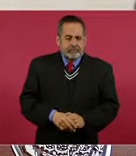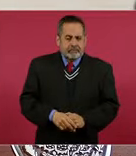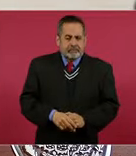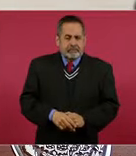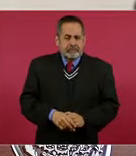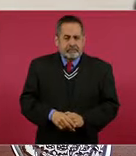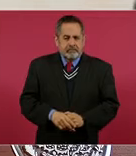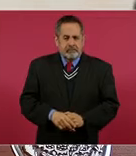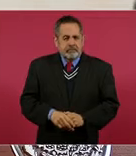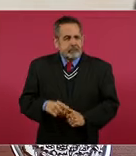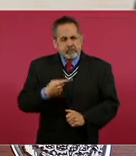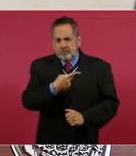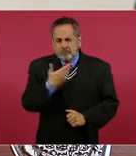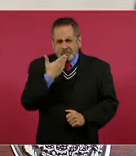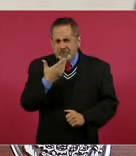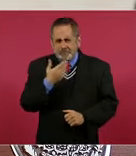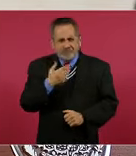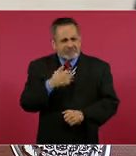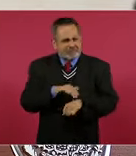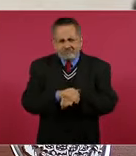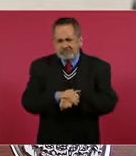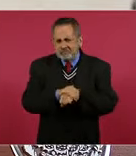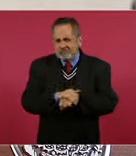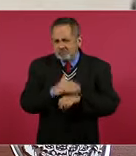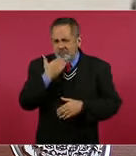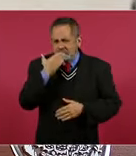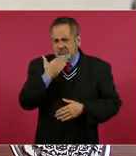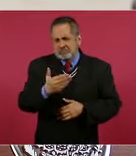Entonces llevamos muy buena amistad.